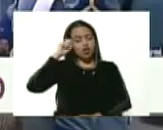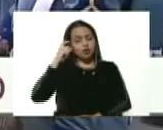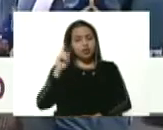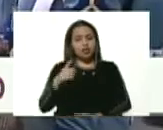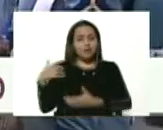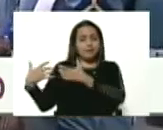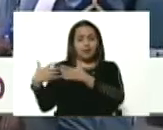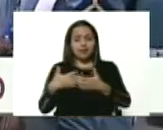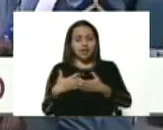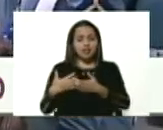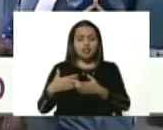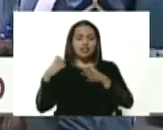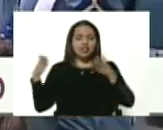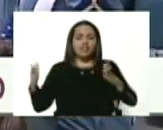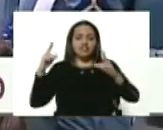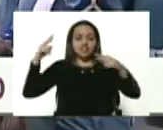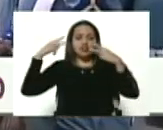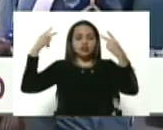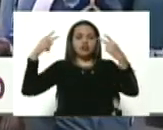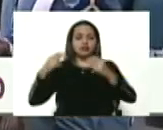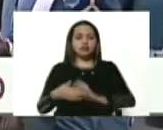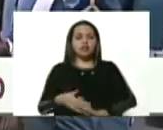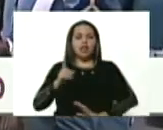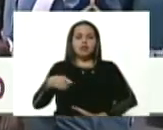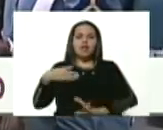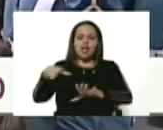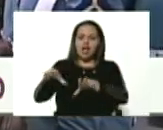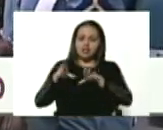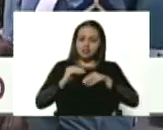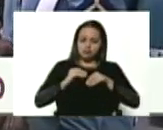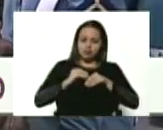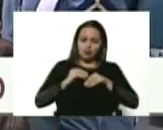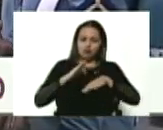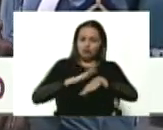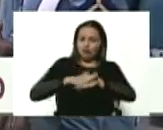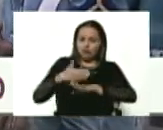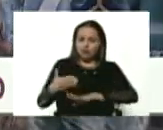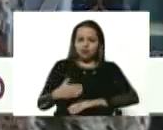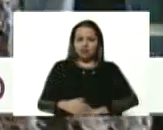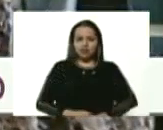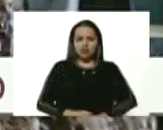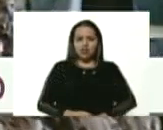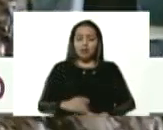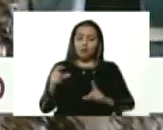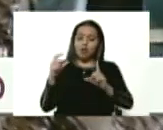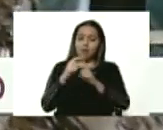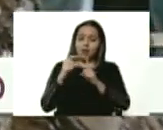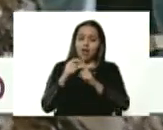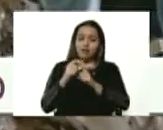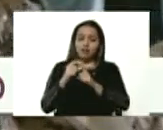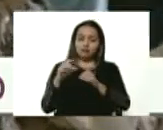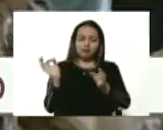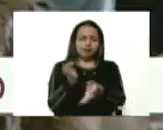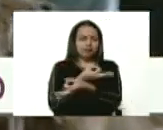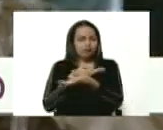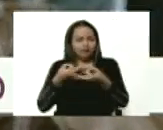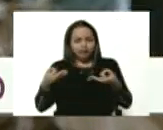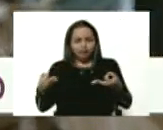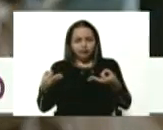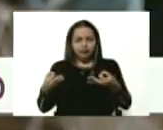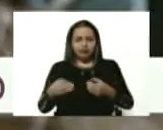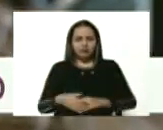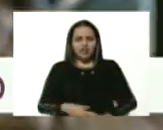gran victoria. Sino lo recibo también por las palabras extraordinarias que en